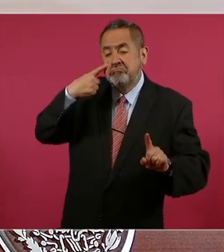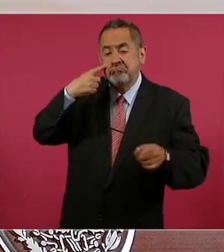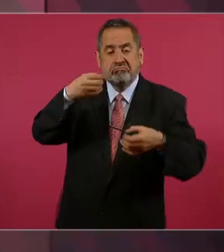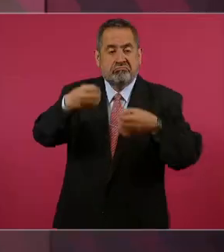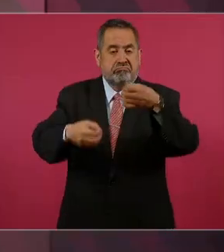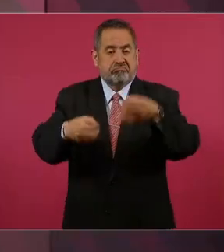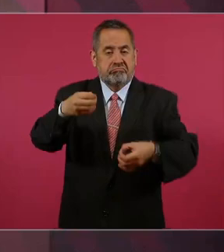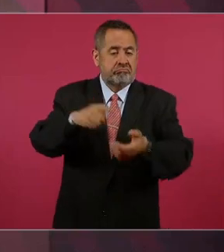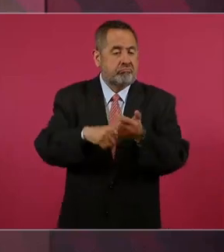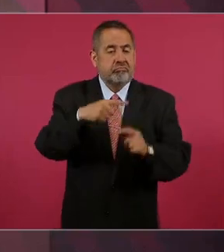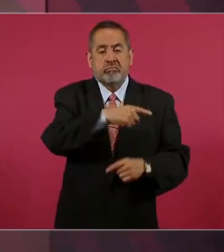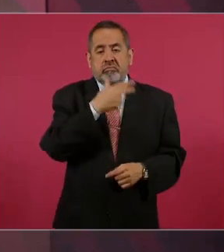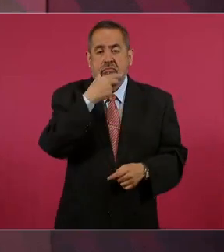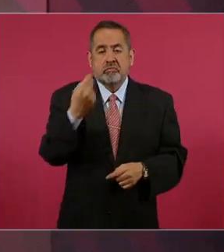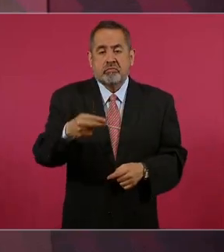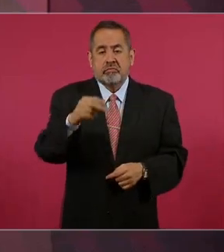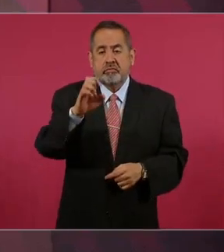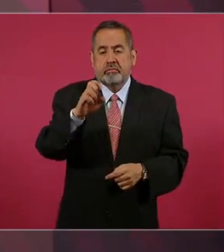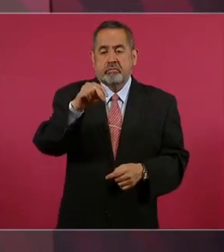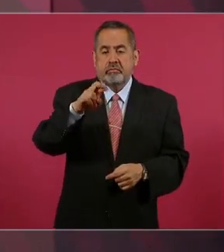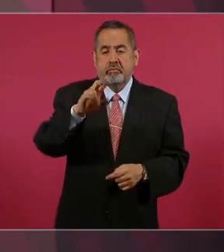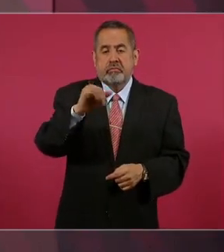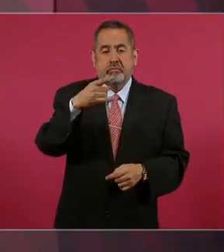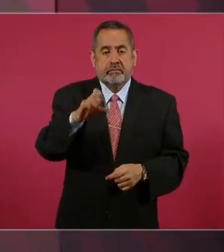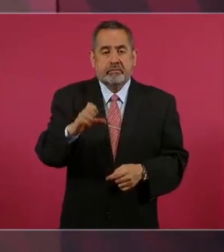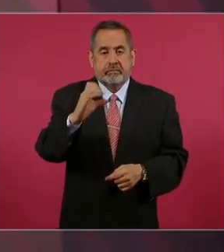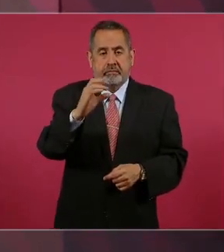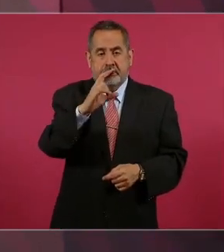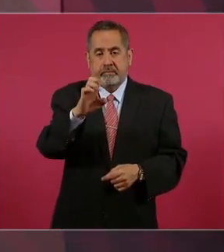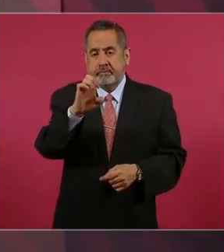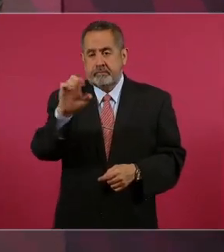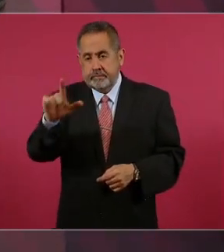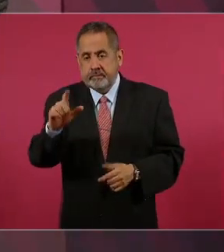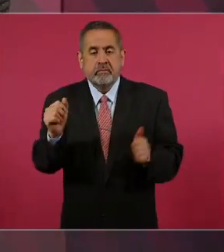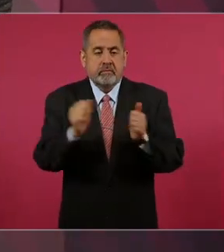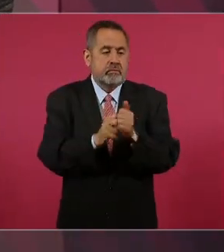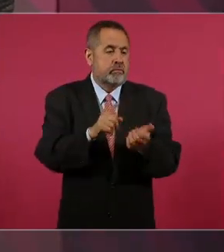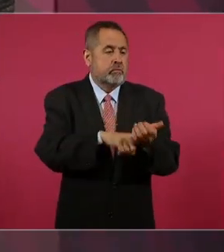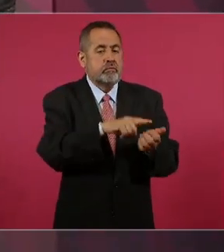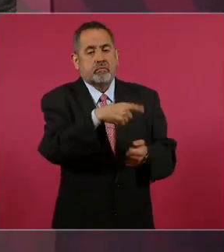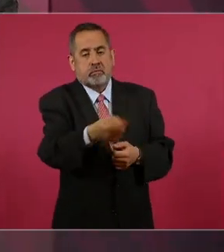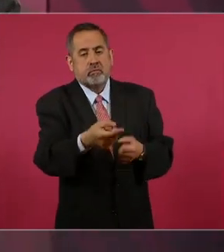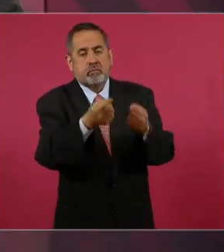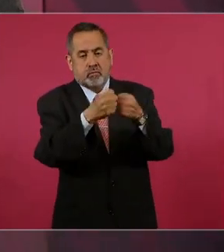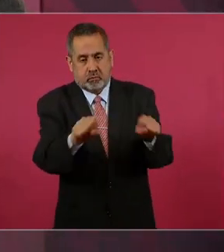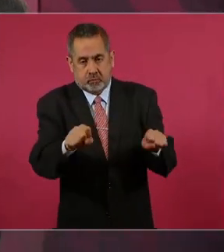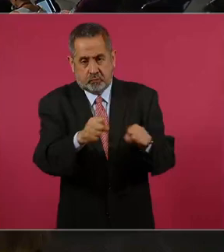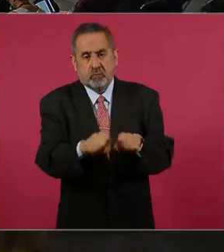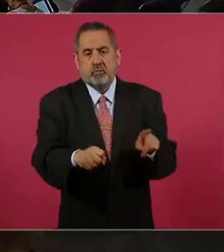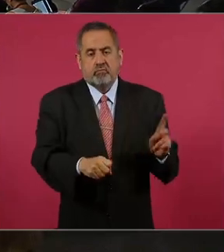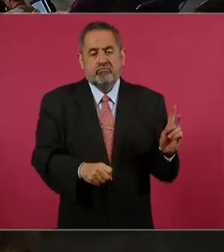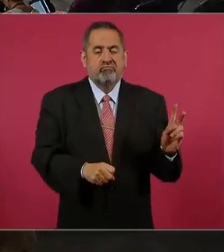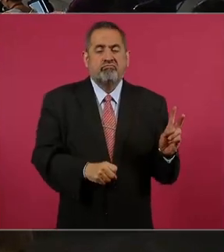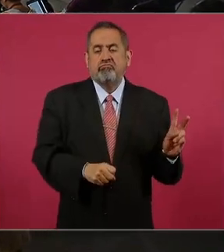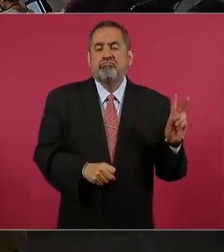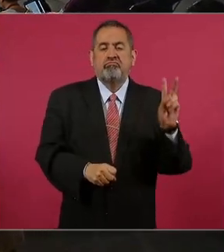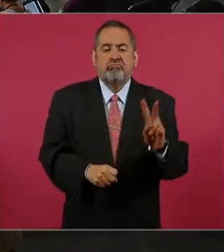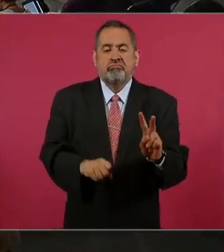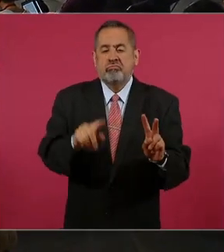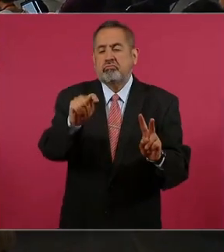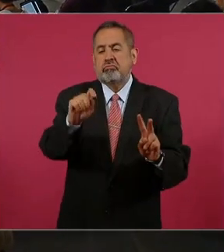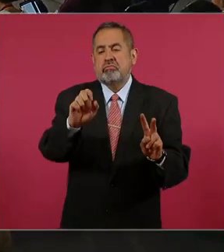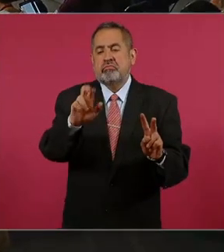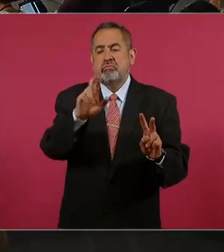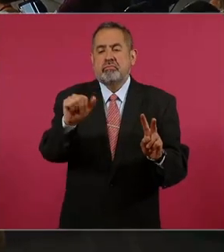Enrique Cril y su suegro Terrazas,